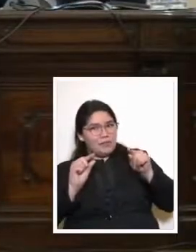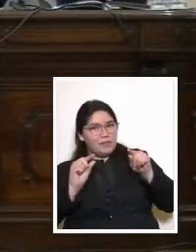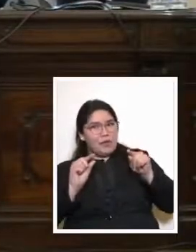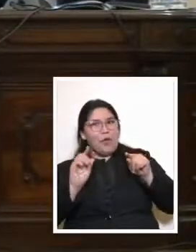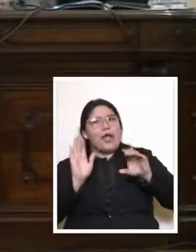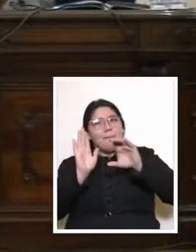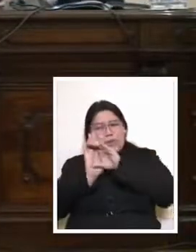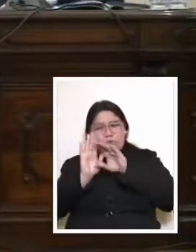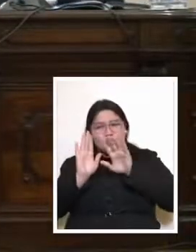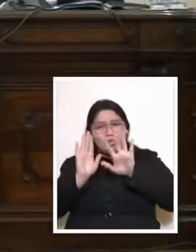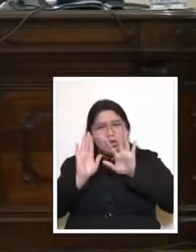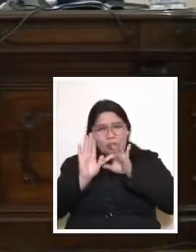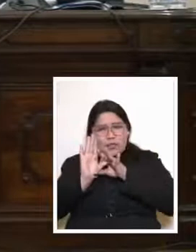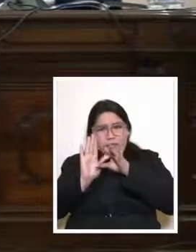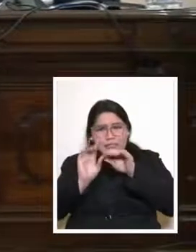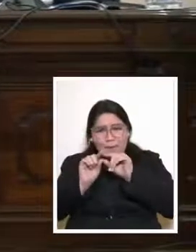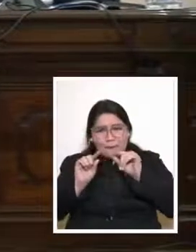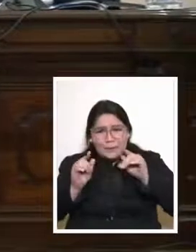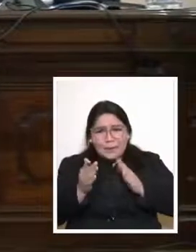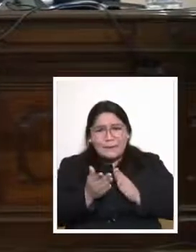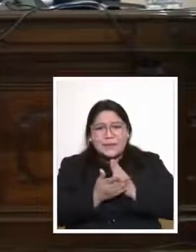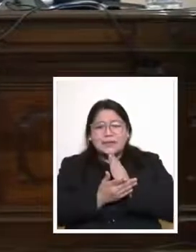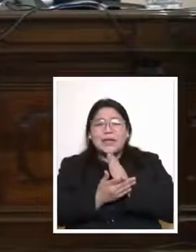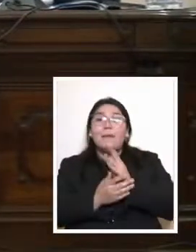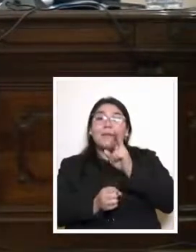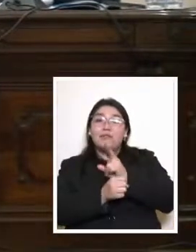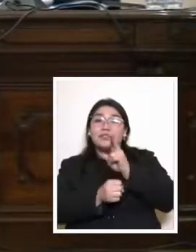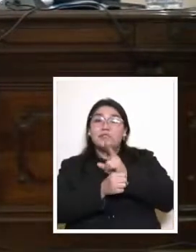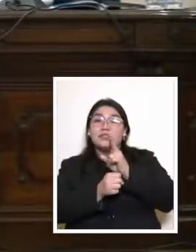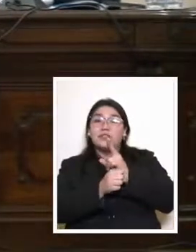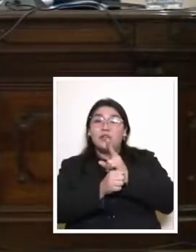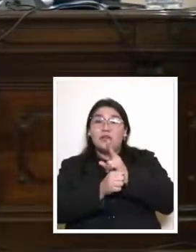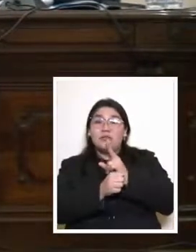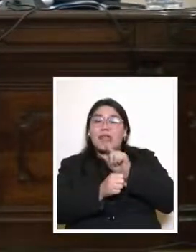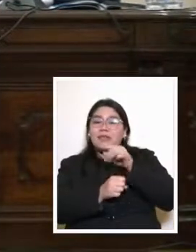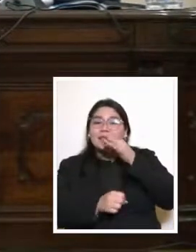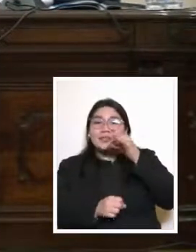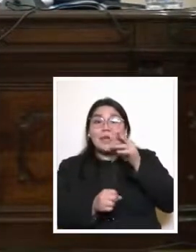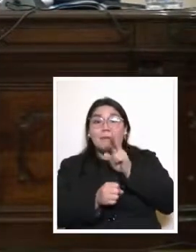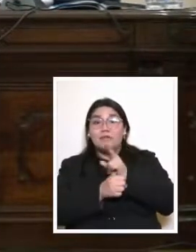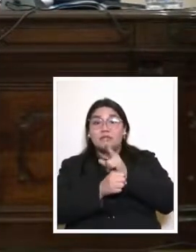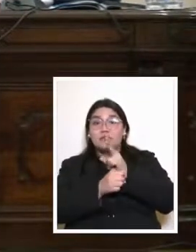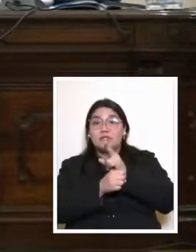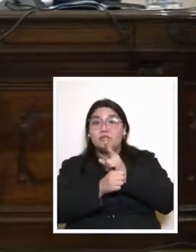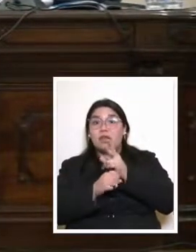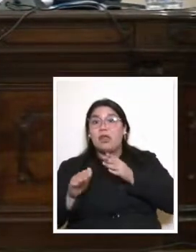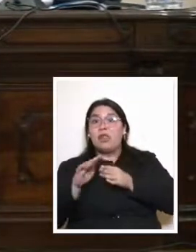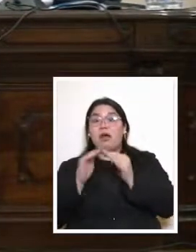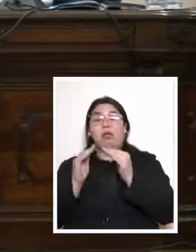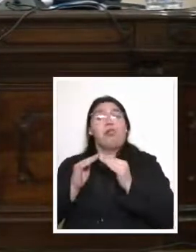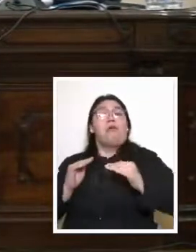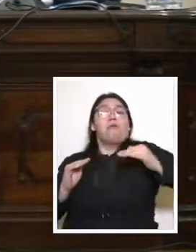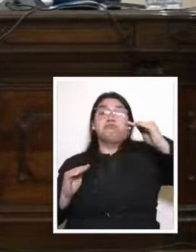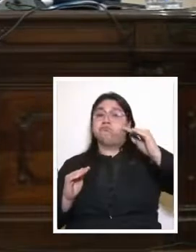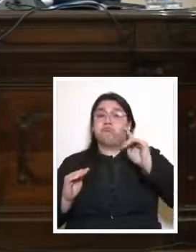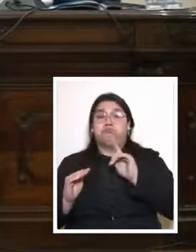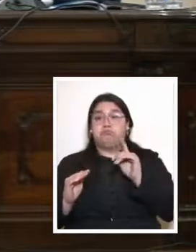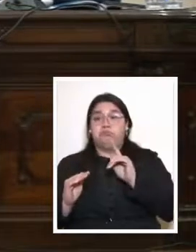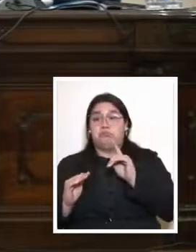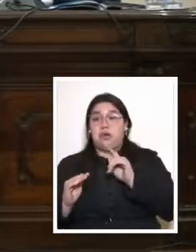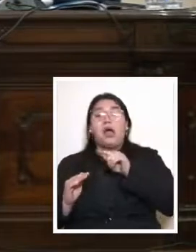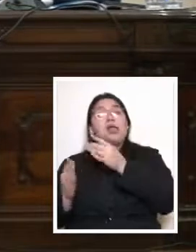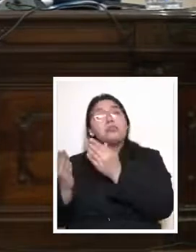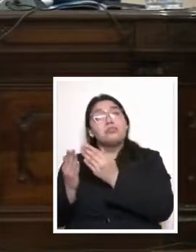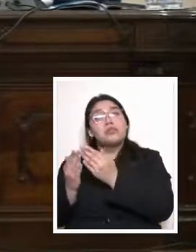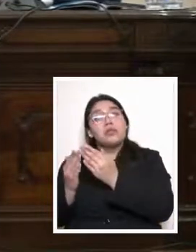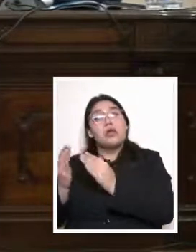que habla precisamente del trabajo transformador de los docentes. Dice: el docente no tiene necesariamente un acceso privilegiado a la verdad sagrada, al igual que sus alumnos,